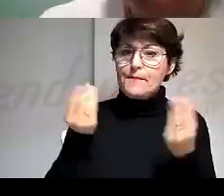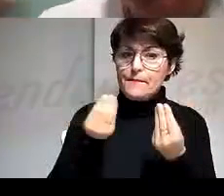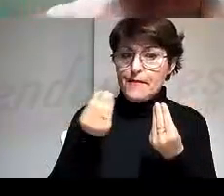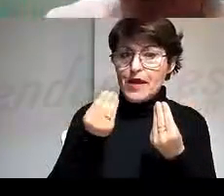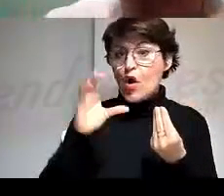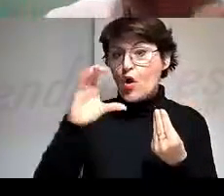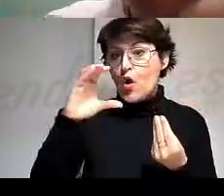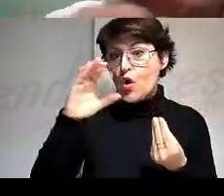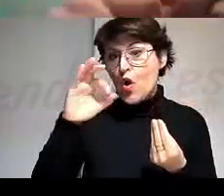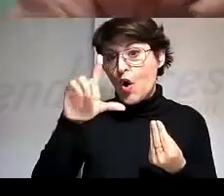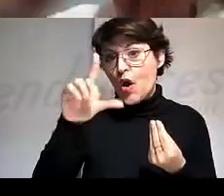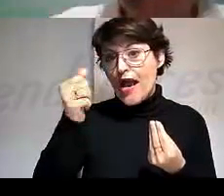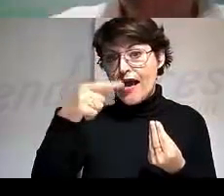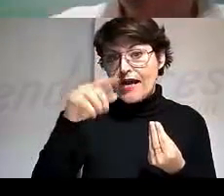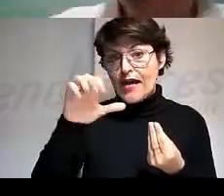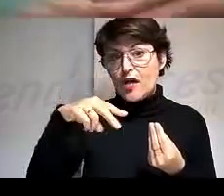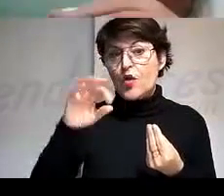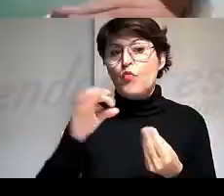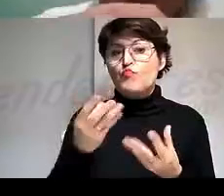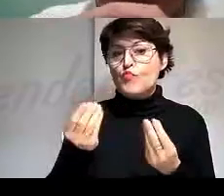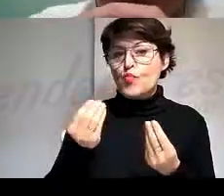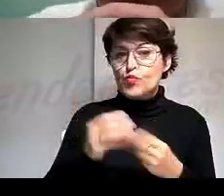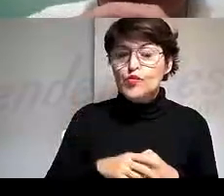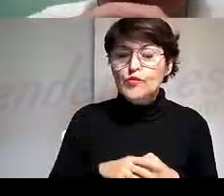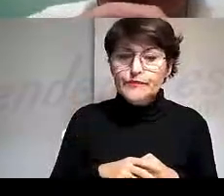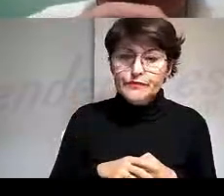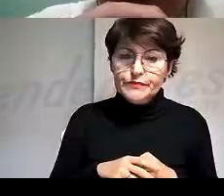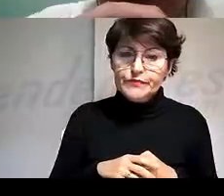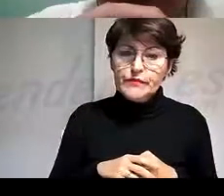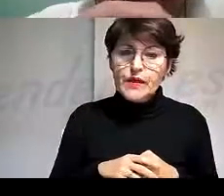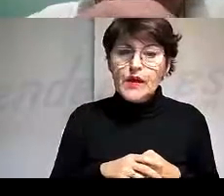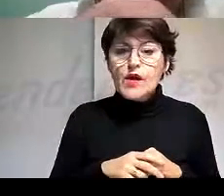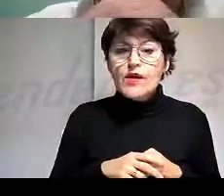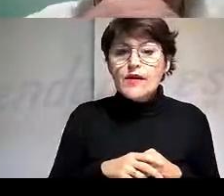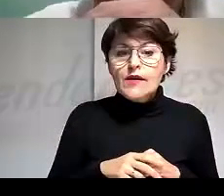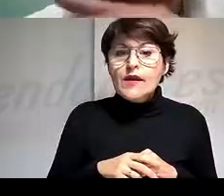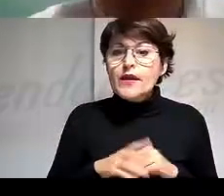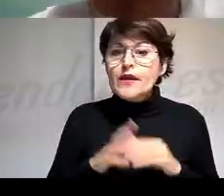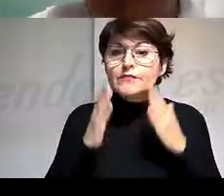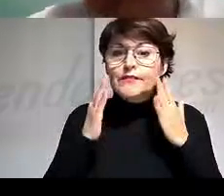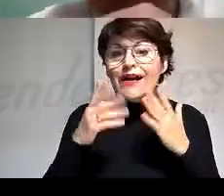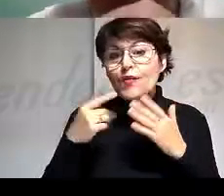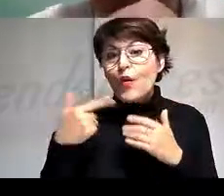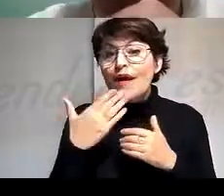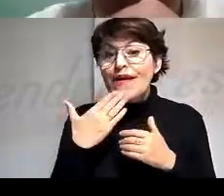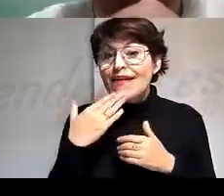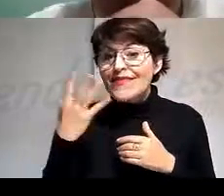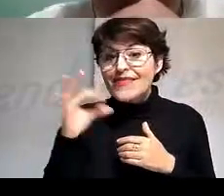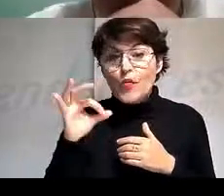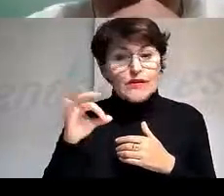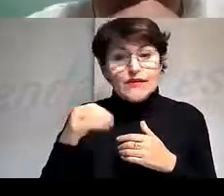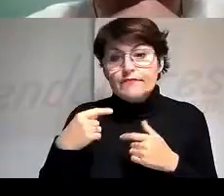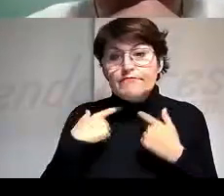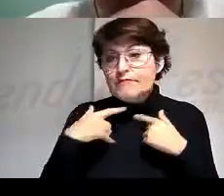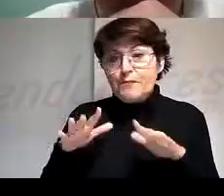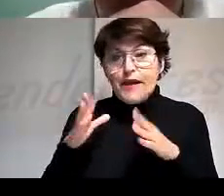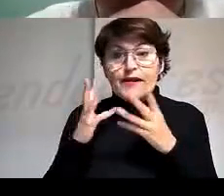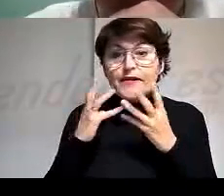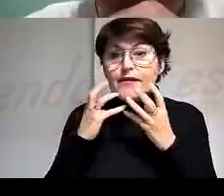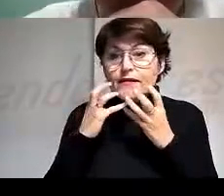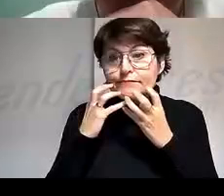decir, al deformarla más es capaz de volver a su estado normal. Y a los 50 años, evidentemente, se pierde gran